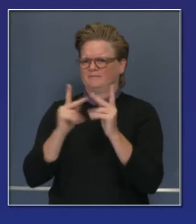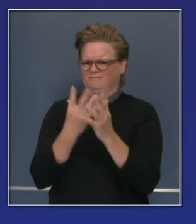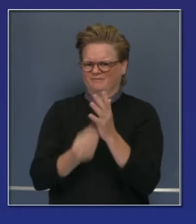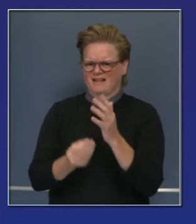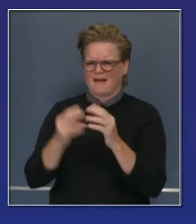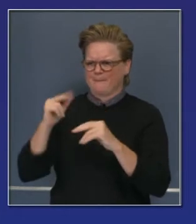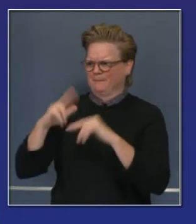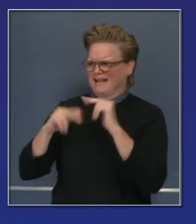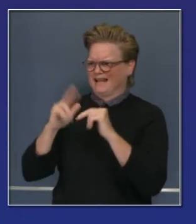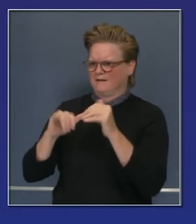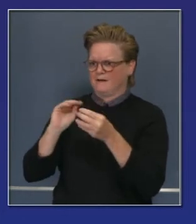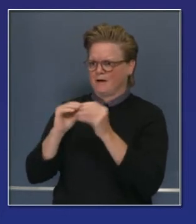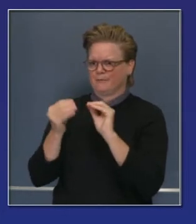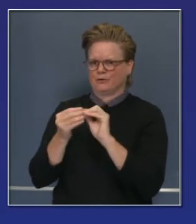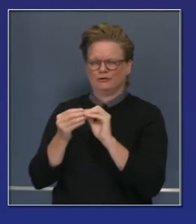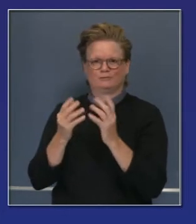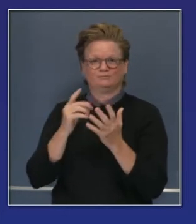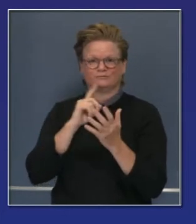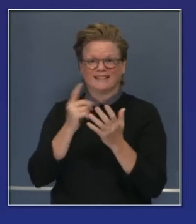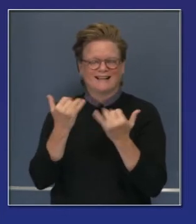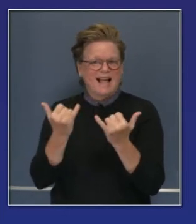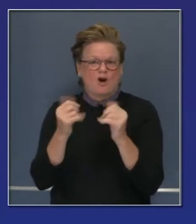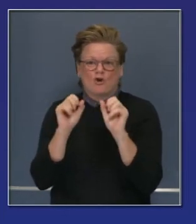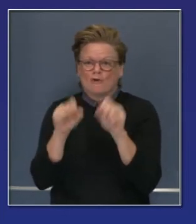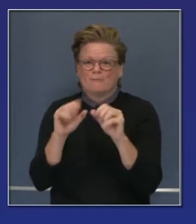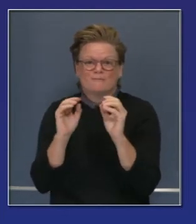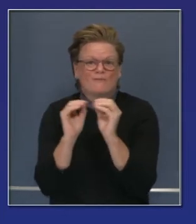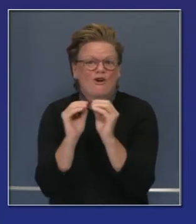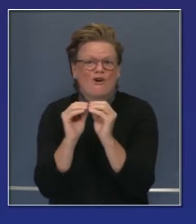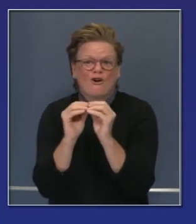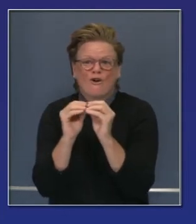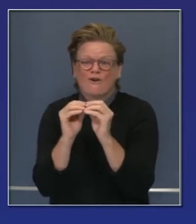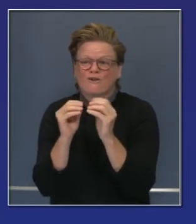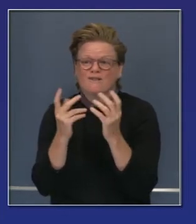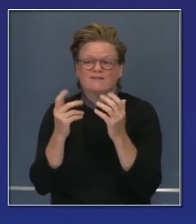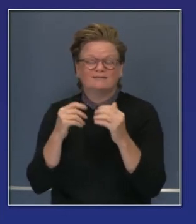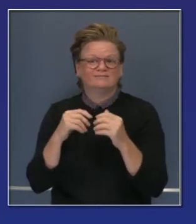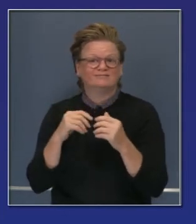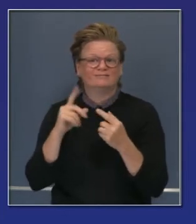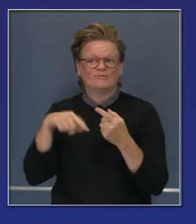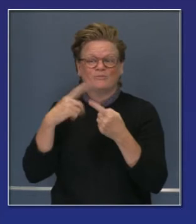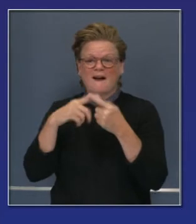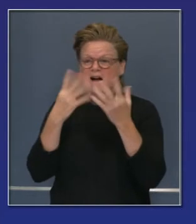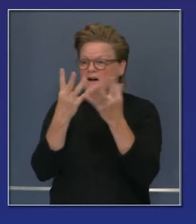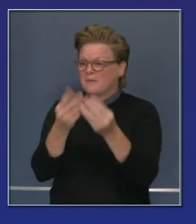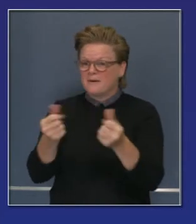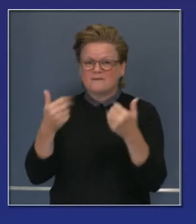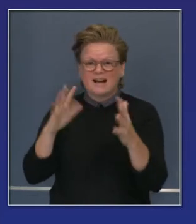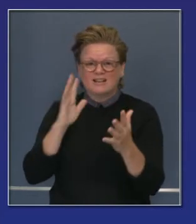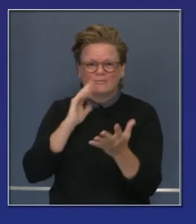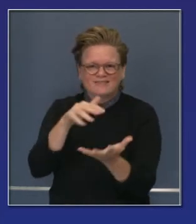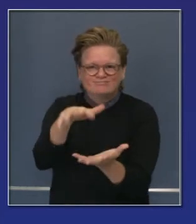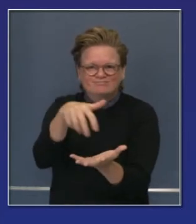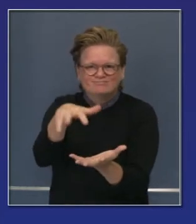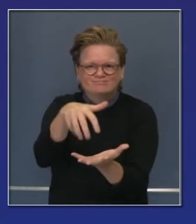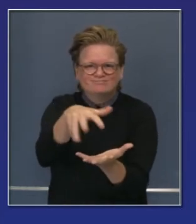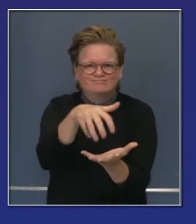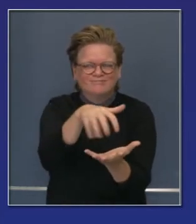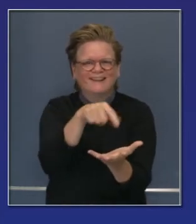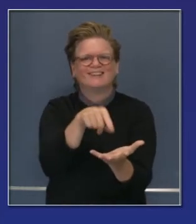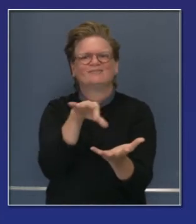podido identificar. Todavía falta mucho trabajo por hacer. La gente comienza a regresar a sus